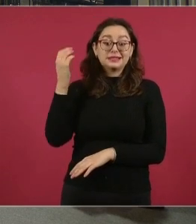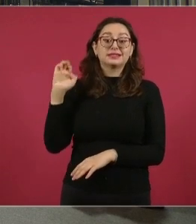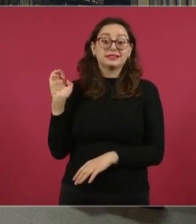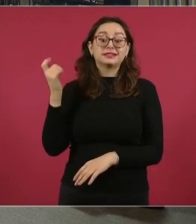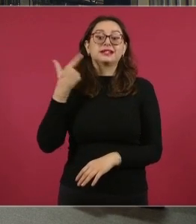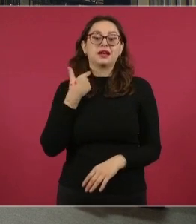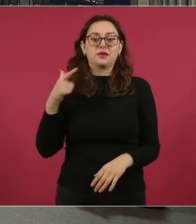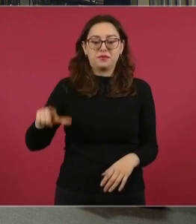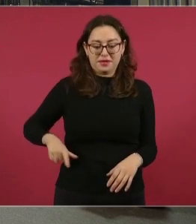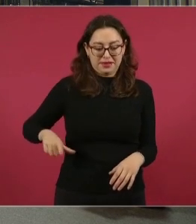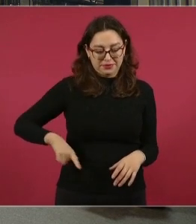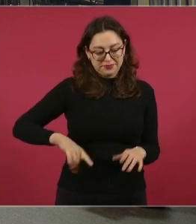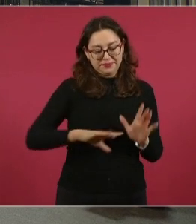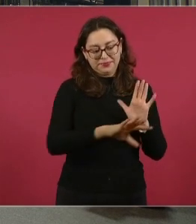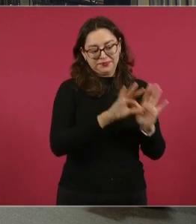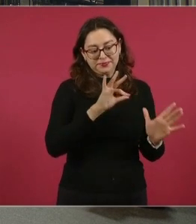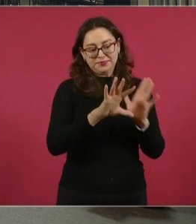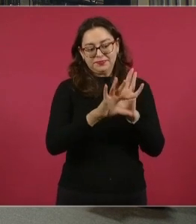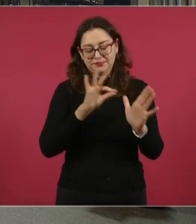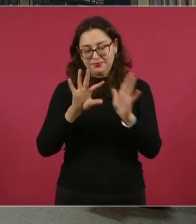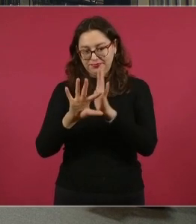ahí va.